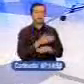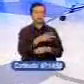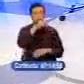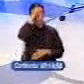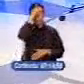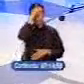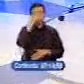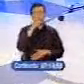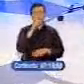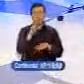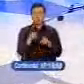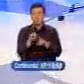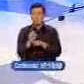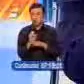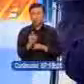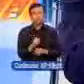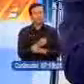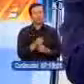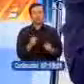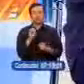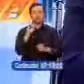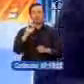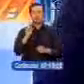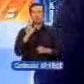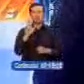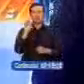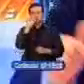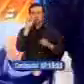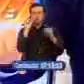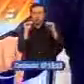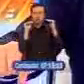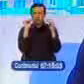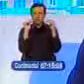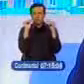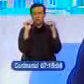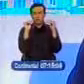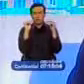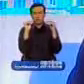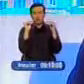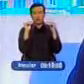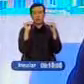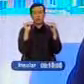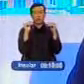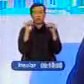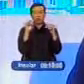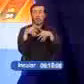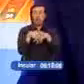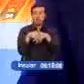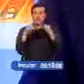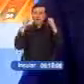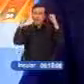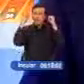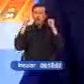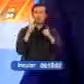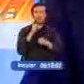no hubiera pasado en el Ecuador. Con una diferencia de 0,3%, aquí hubiera armado el relajo en las calles. Allá,